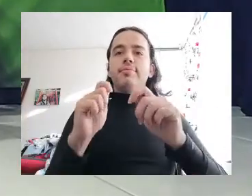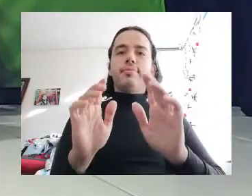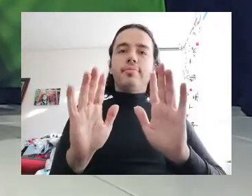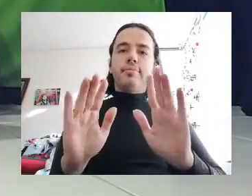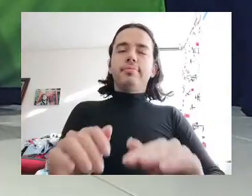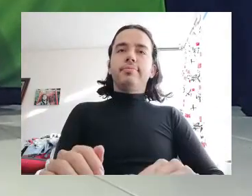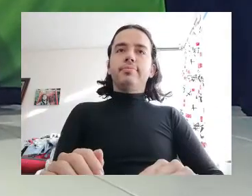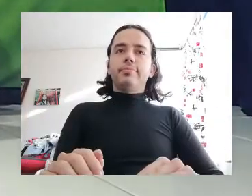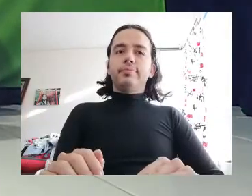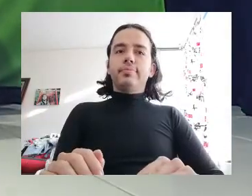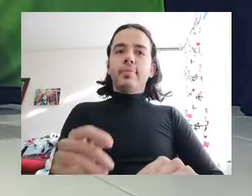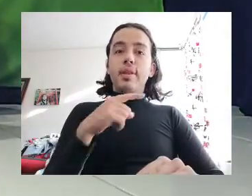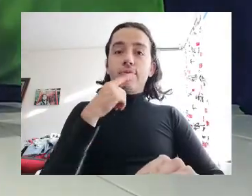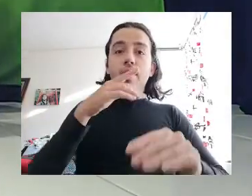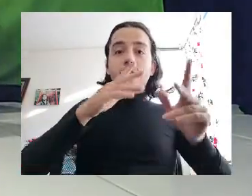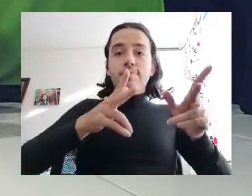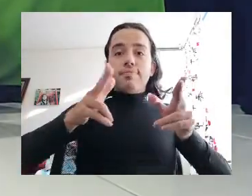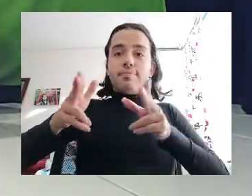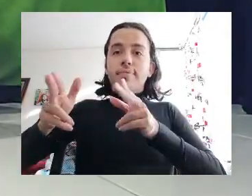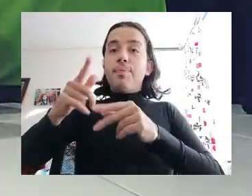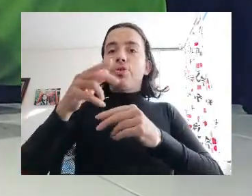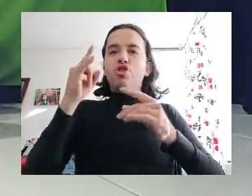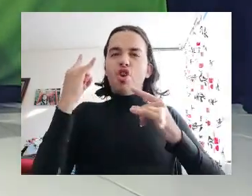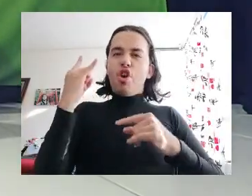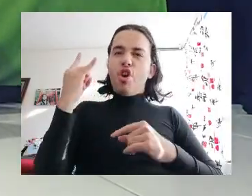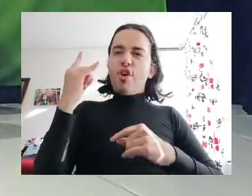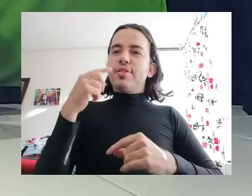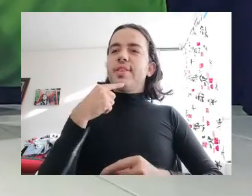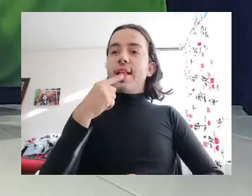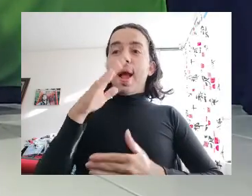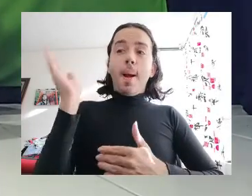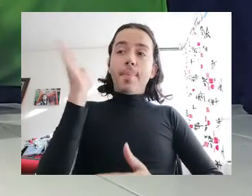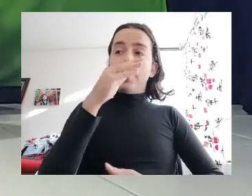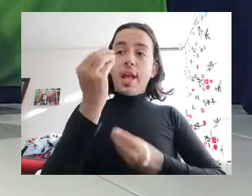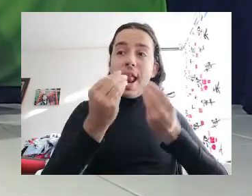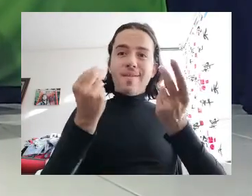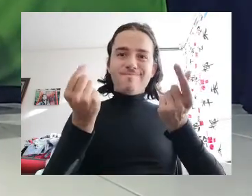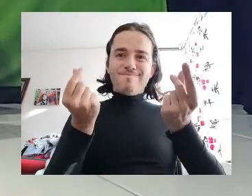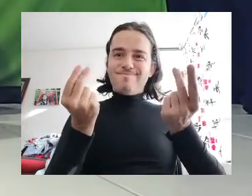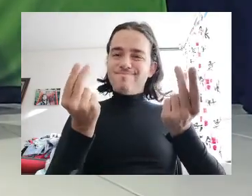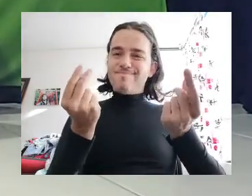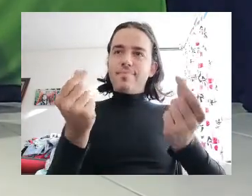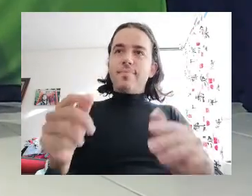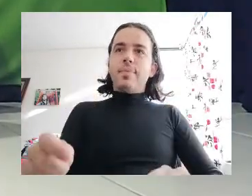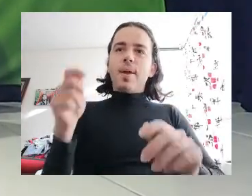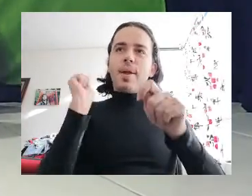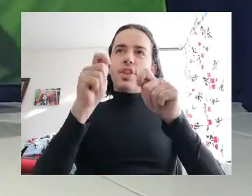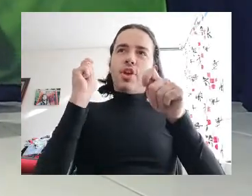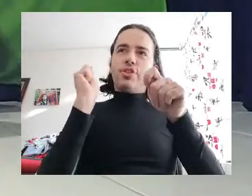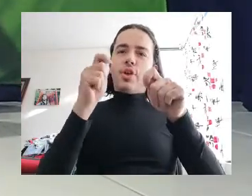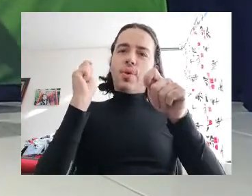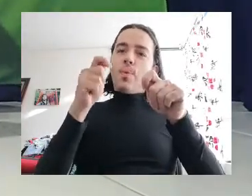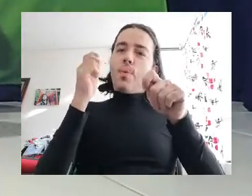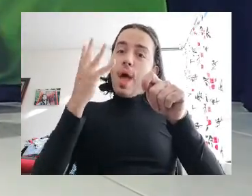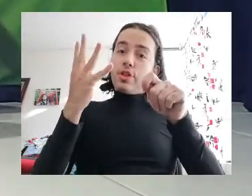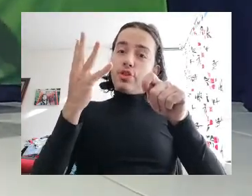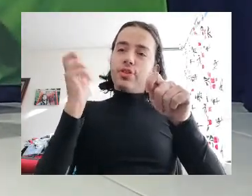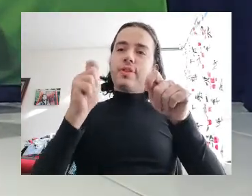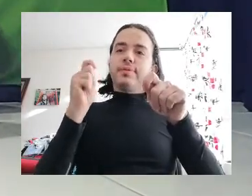1, 2, 3, 4. Muy bien, ese es el ritmo de rock. Ahora vamos a hacerlo más rápido.